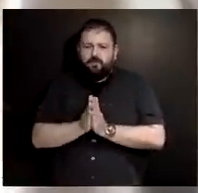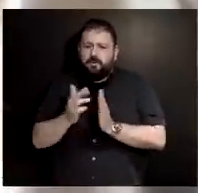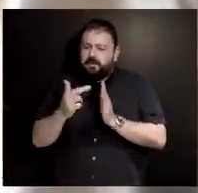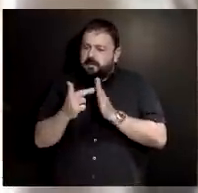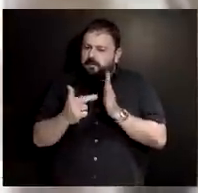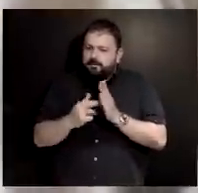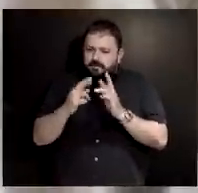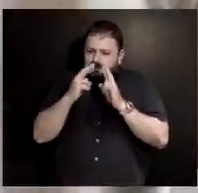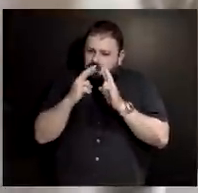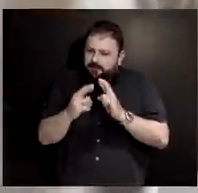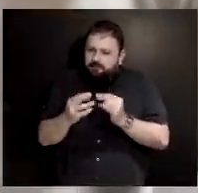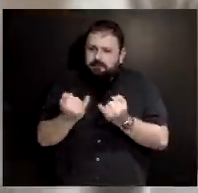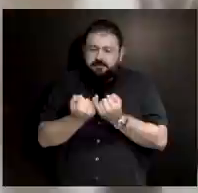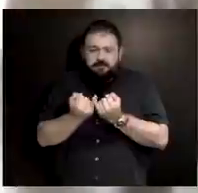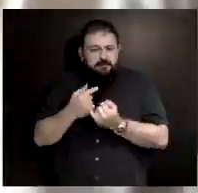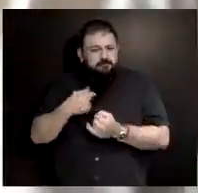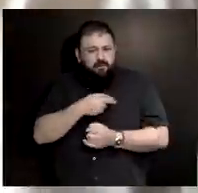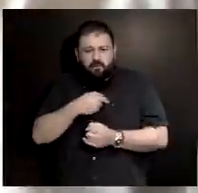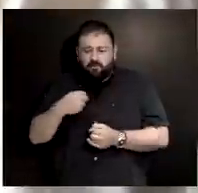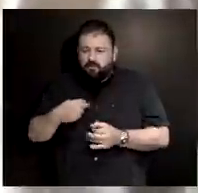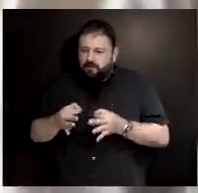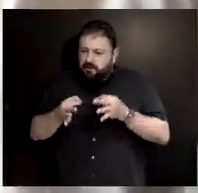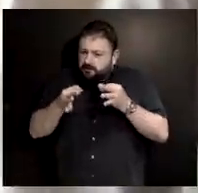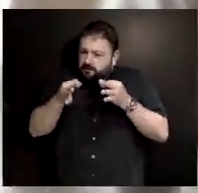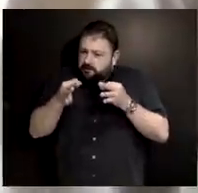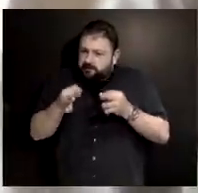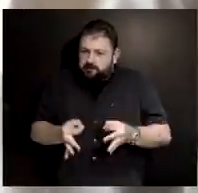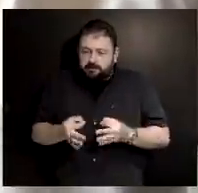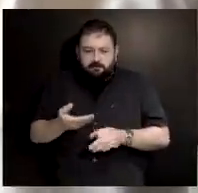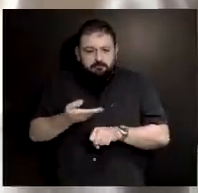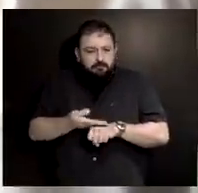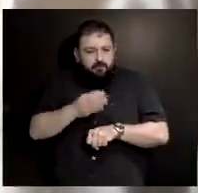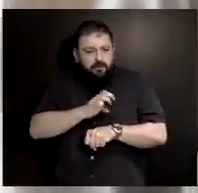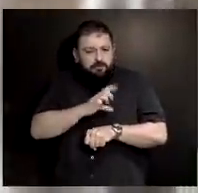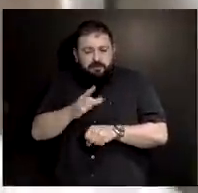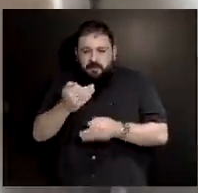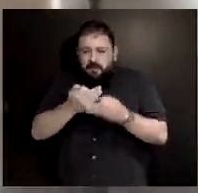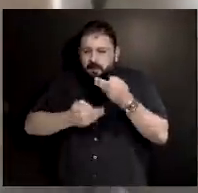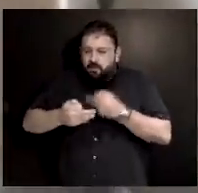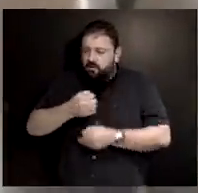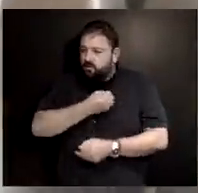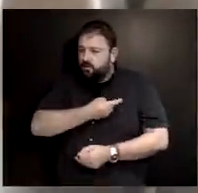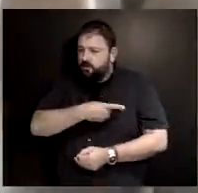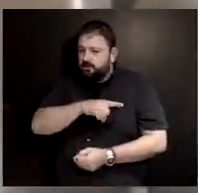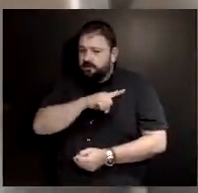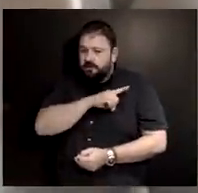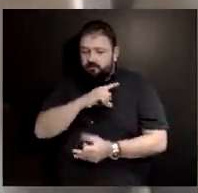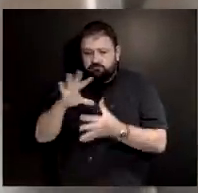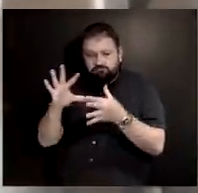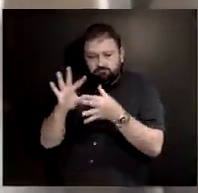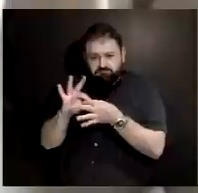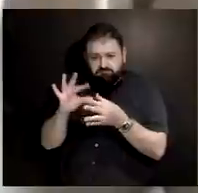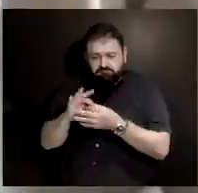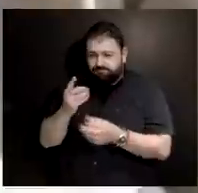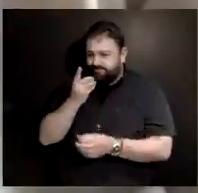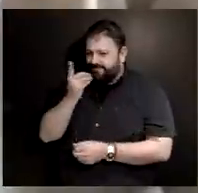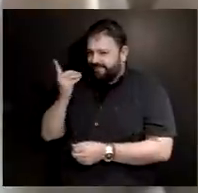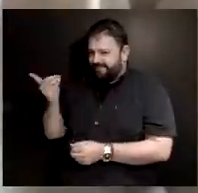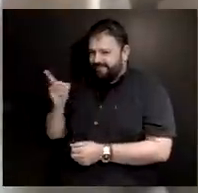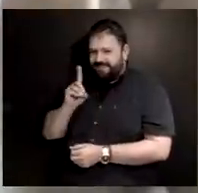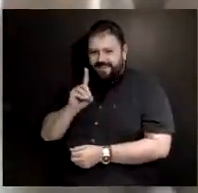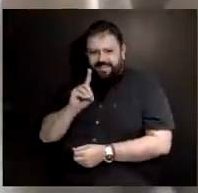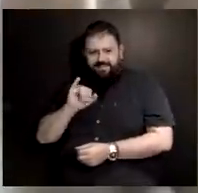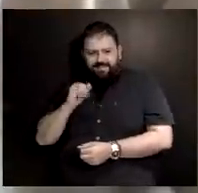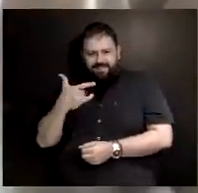quiero decir que vamos a ser muy estrictos con las medidas, protocolos de salud, precisamente por lo que acaba de decir Diego. Porque si no lo